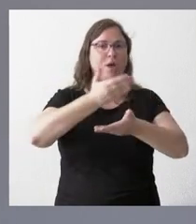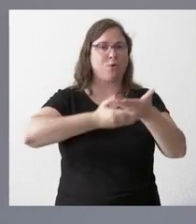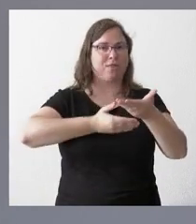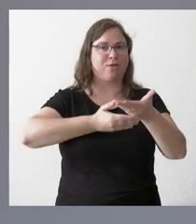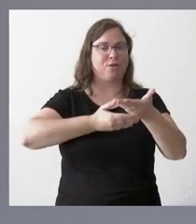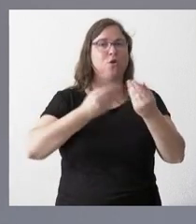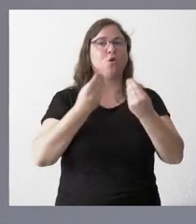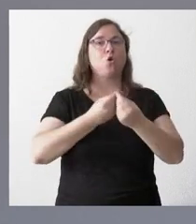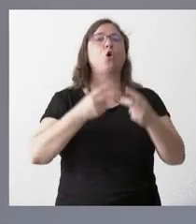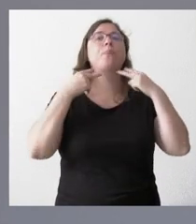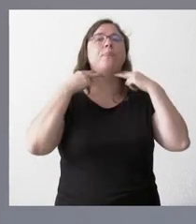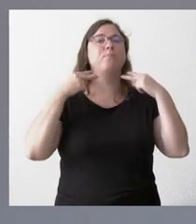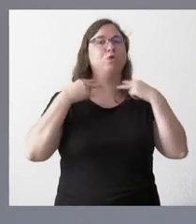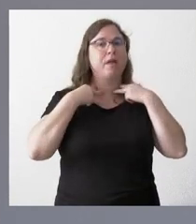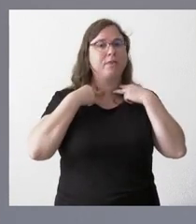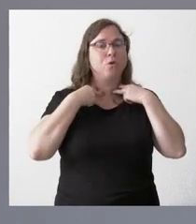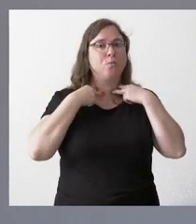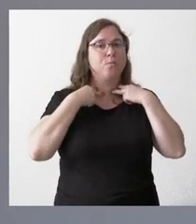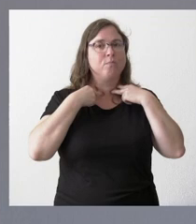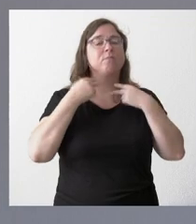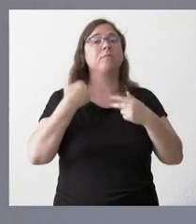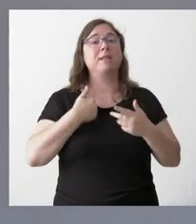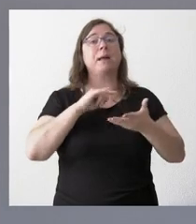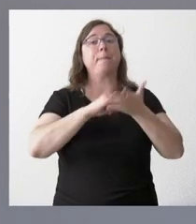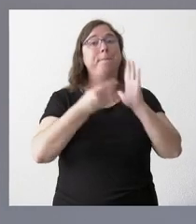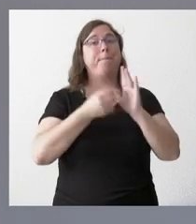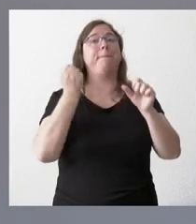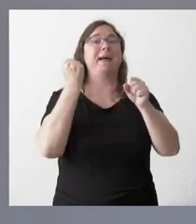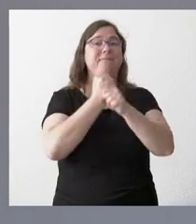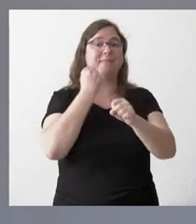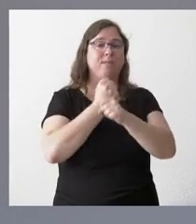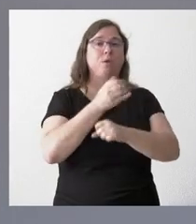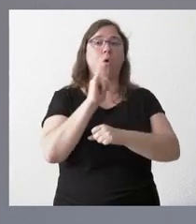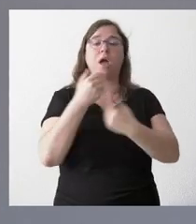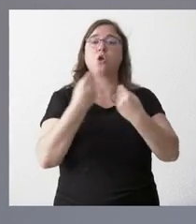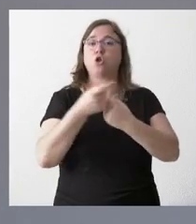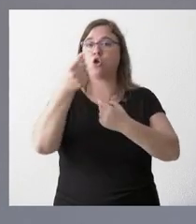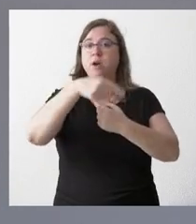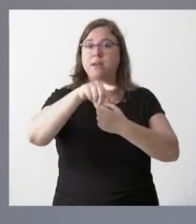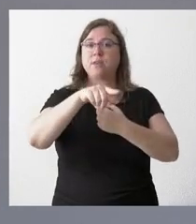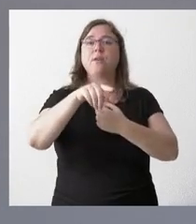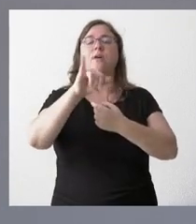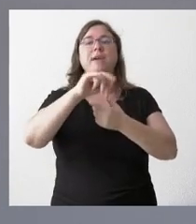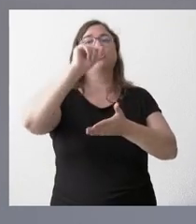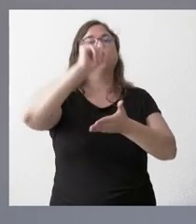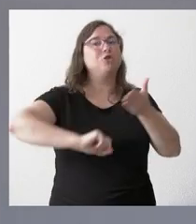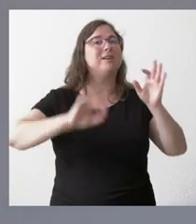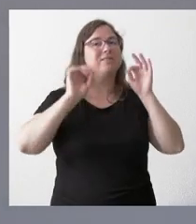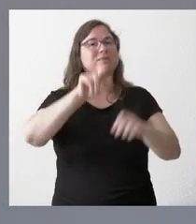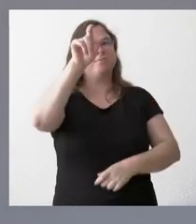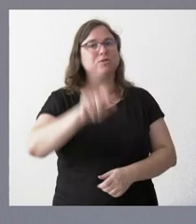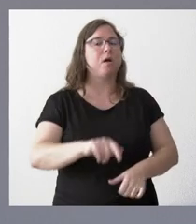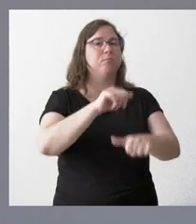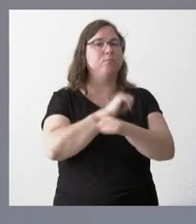las diputaciones provinciales, por lo cual, dentro del plan de empleo que tenemos en marcha con ellos, hay una contratación de trabajadores